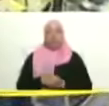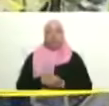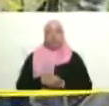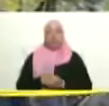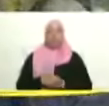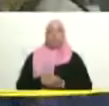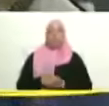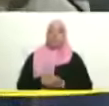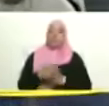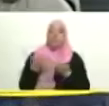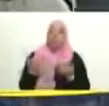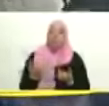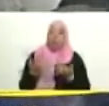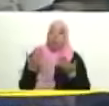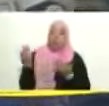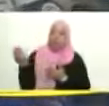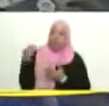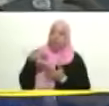Si sumamos,